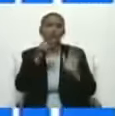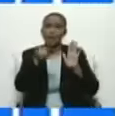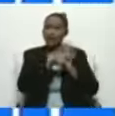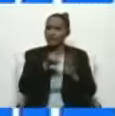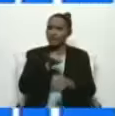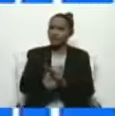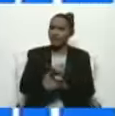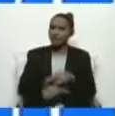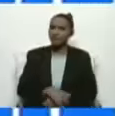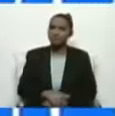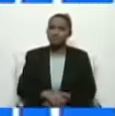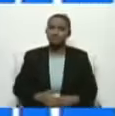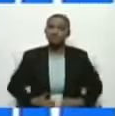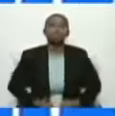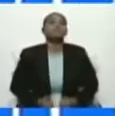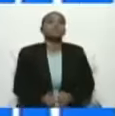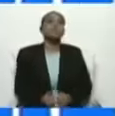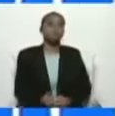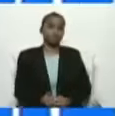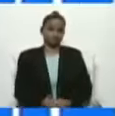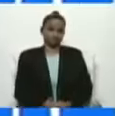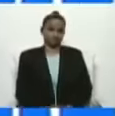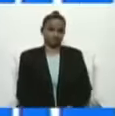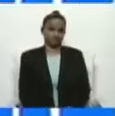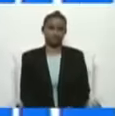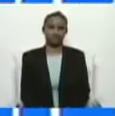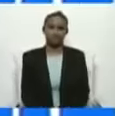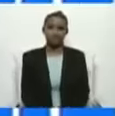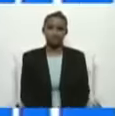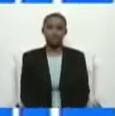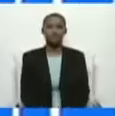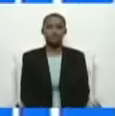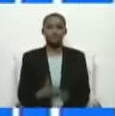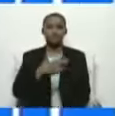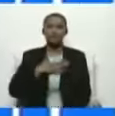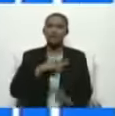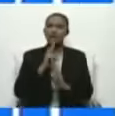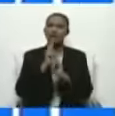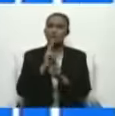Fíjate, Marco, yo te voy a responder tu pregunta